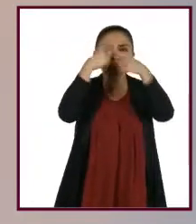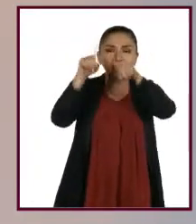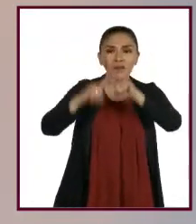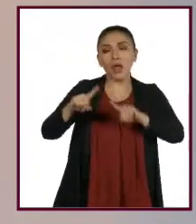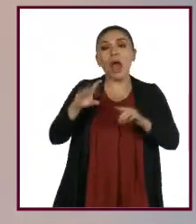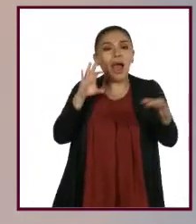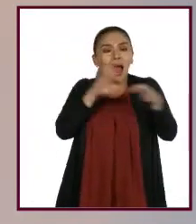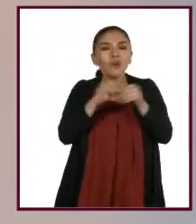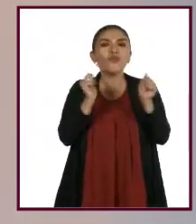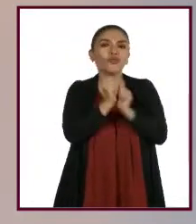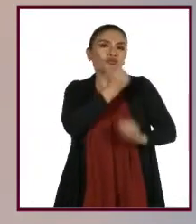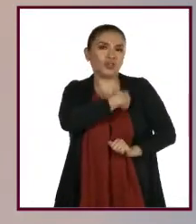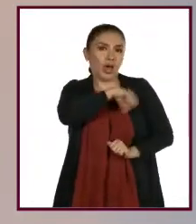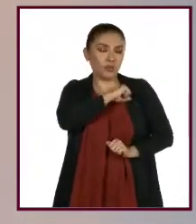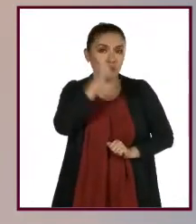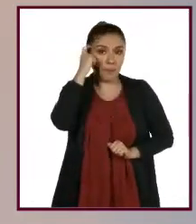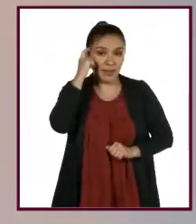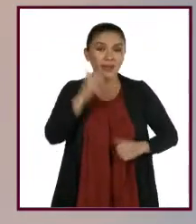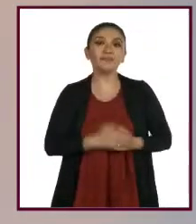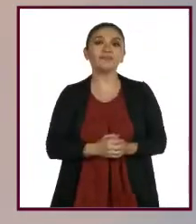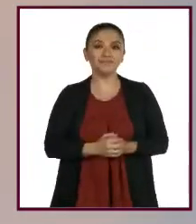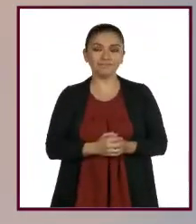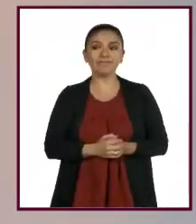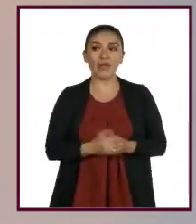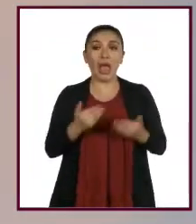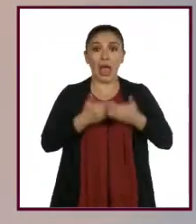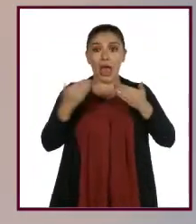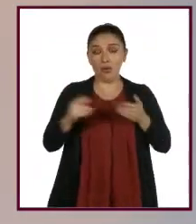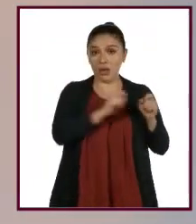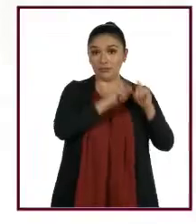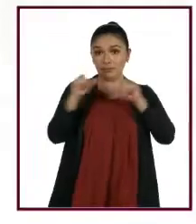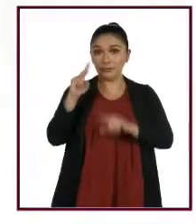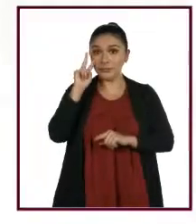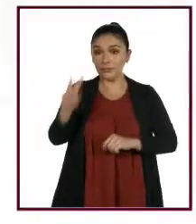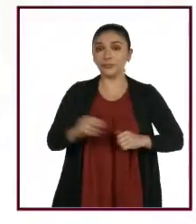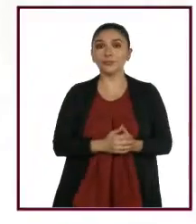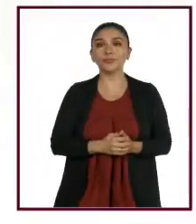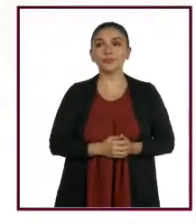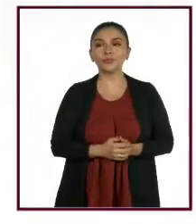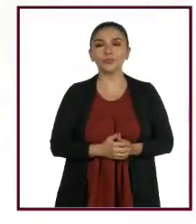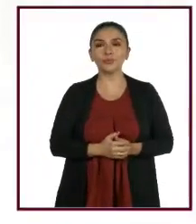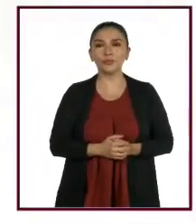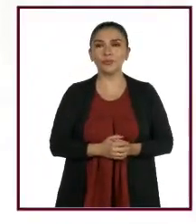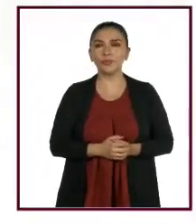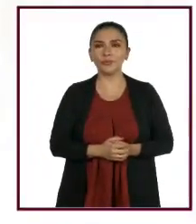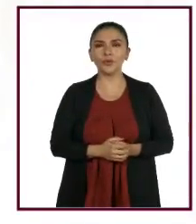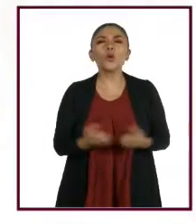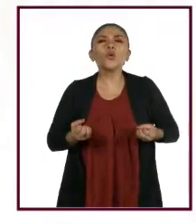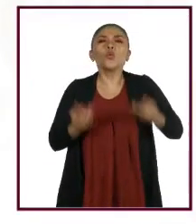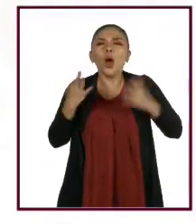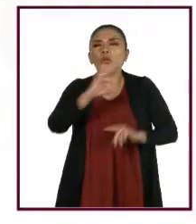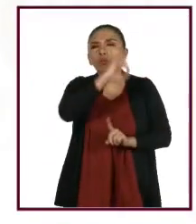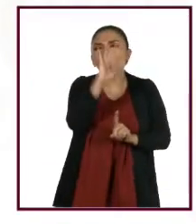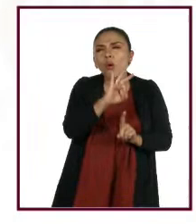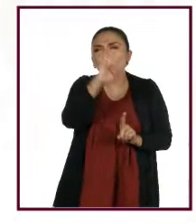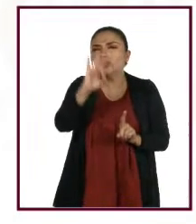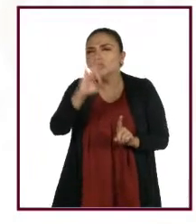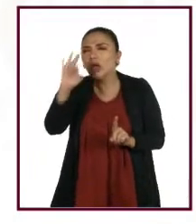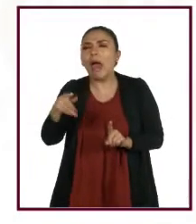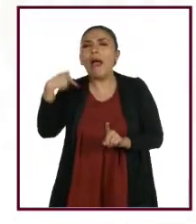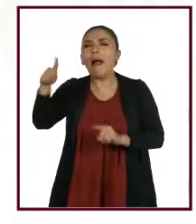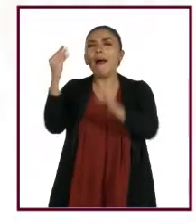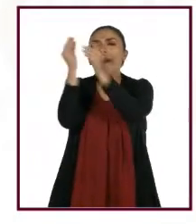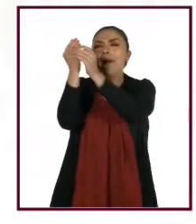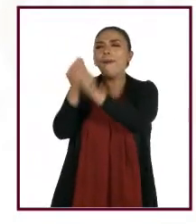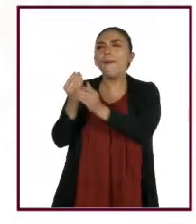la salud mental. En esta diapositiva también vemos algunos de los porcentajes que tienen que ver